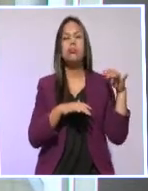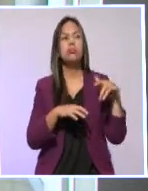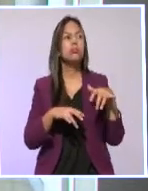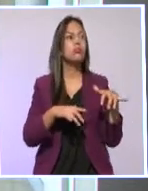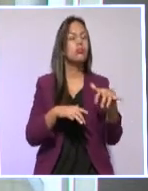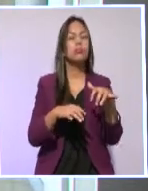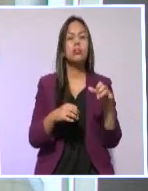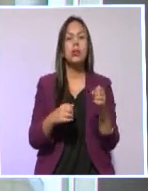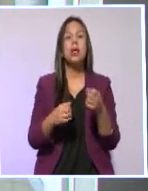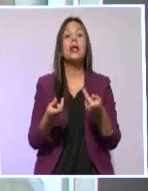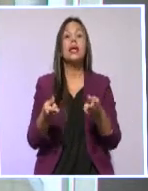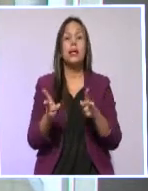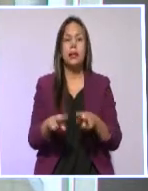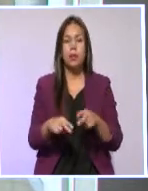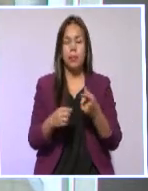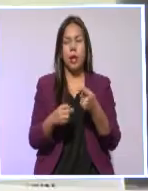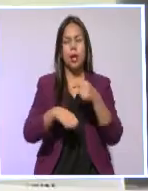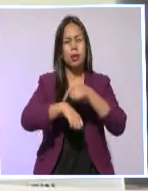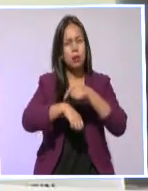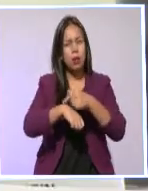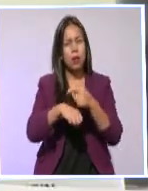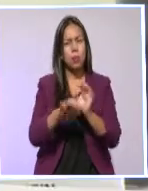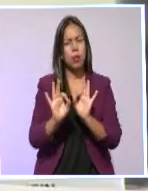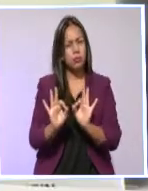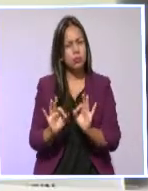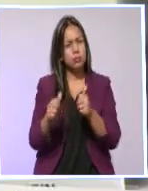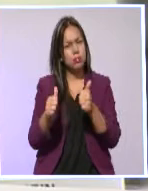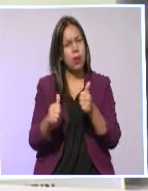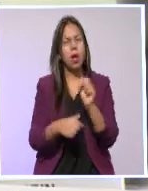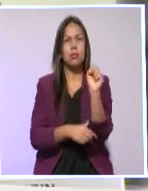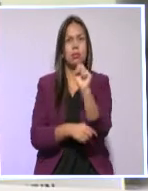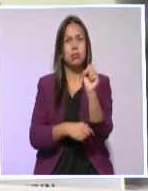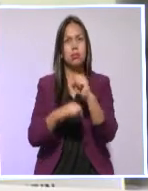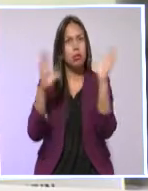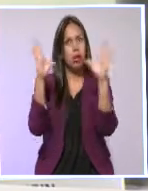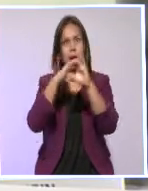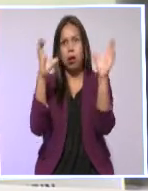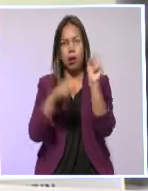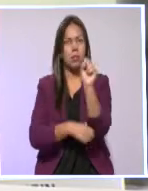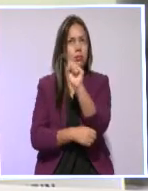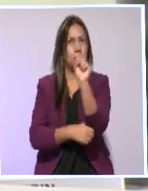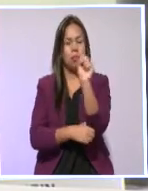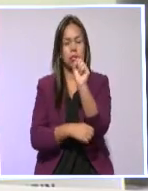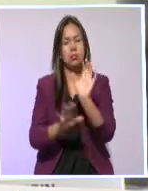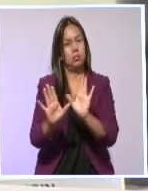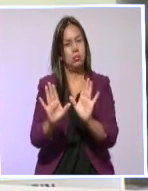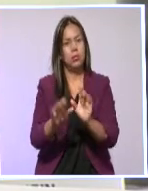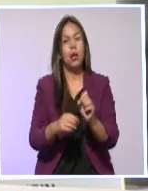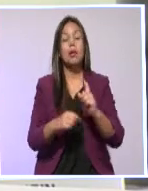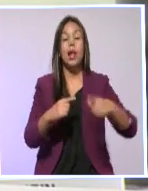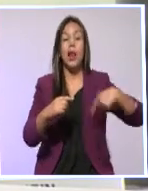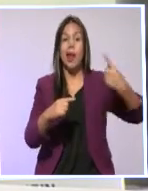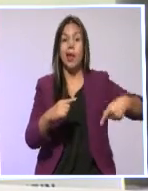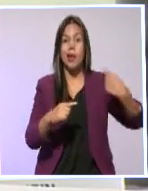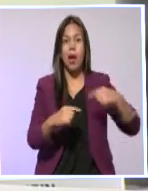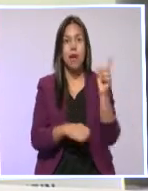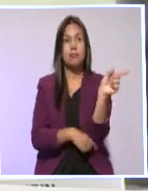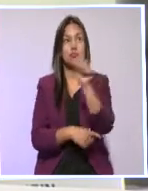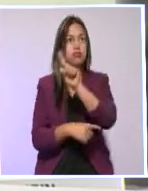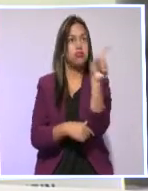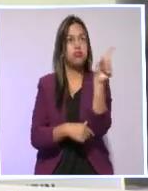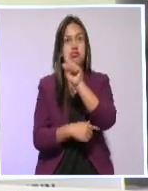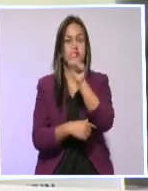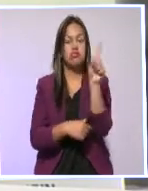de horas de los conductores. Y revisando en los terminales el tema de las llantas, de las plumas, las luces, que